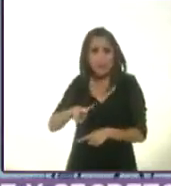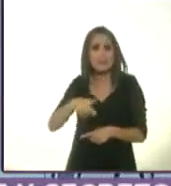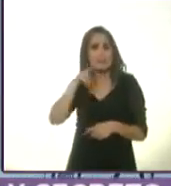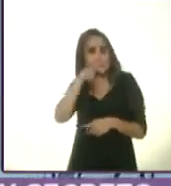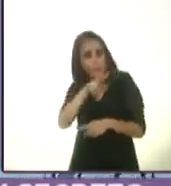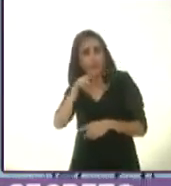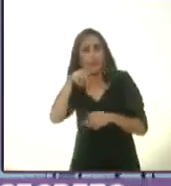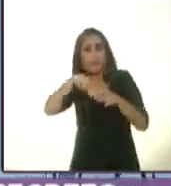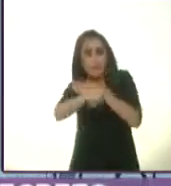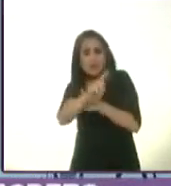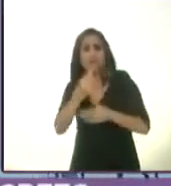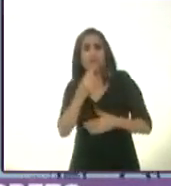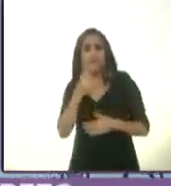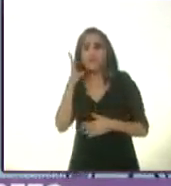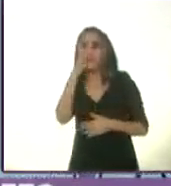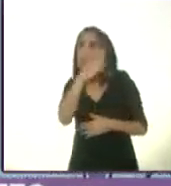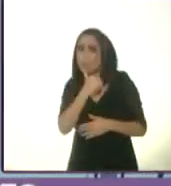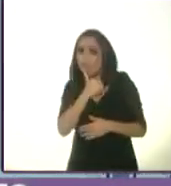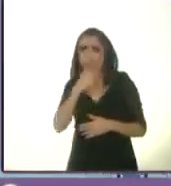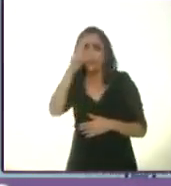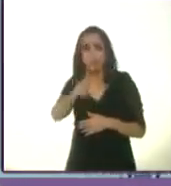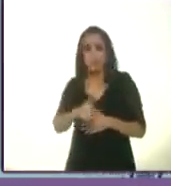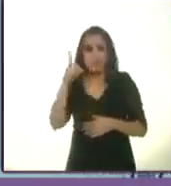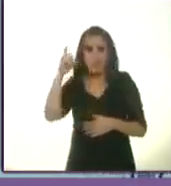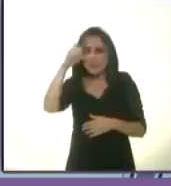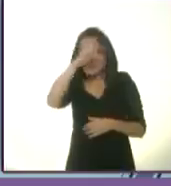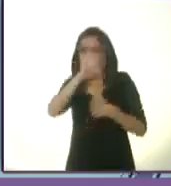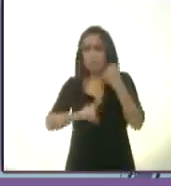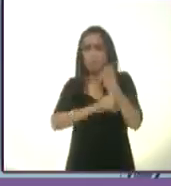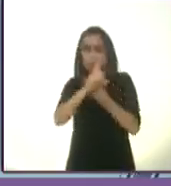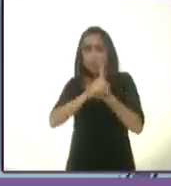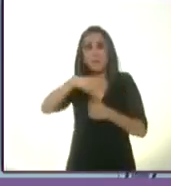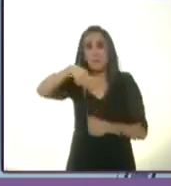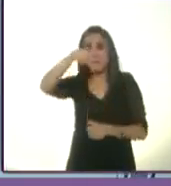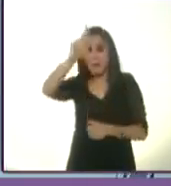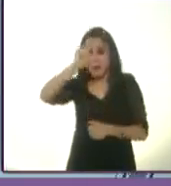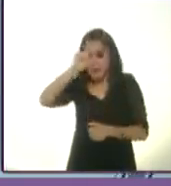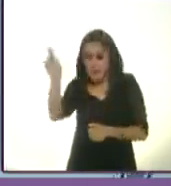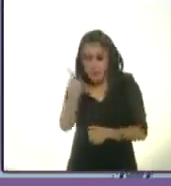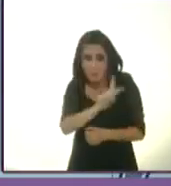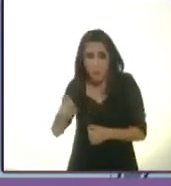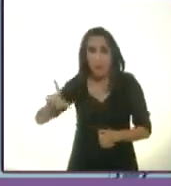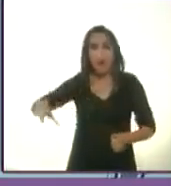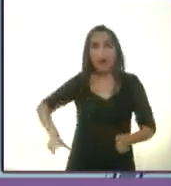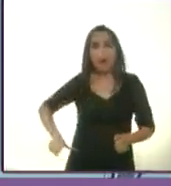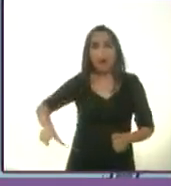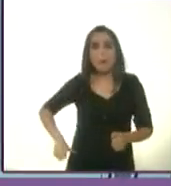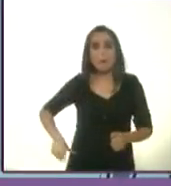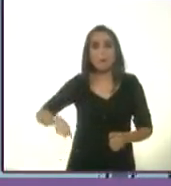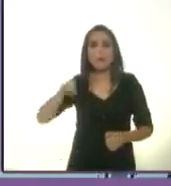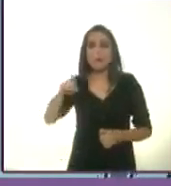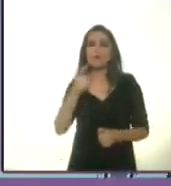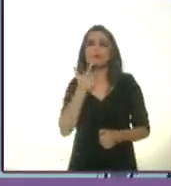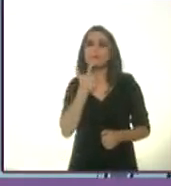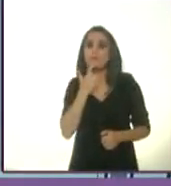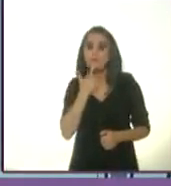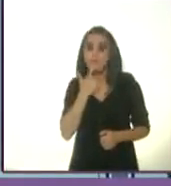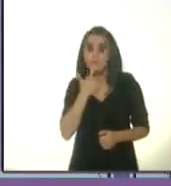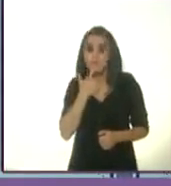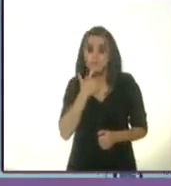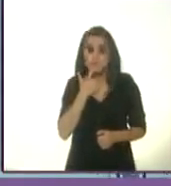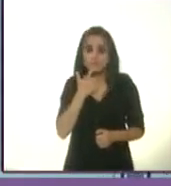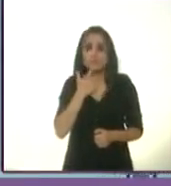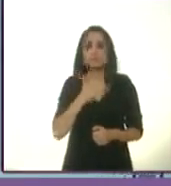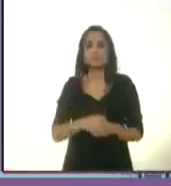su sistema colectivo llegue este punto crítico pero lo peor es que en el gobierno de andrés manuel lópez obrador no